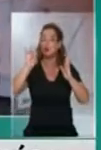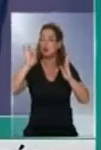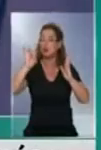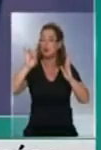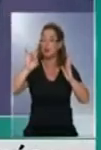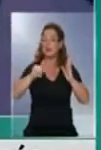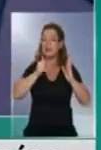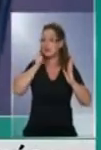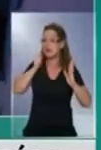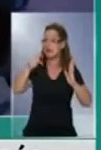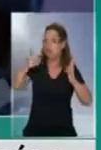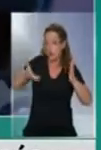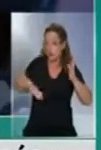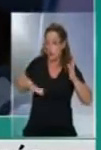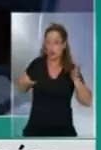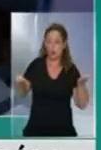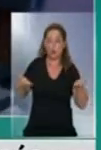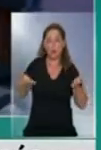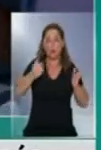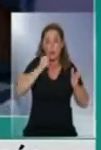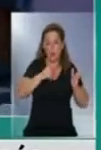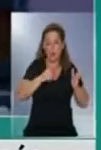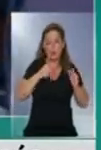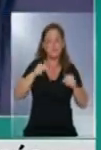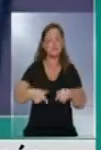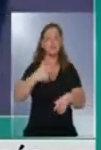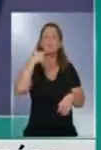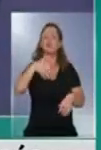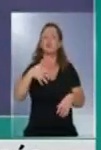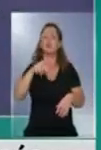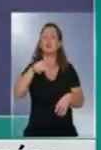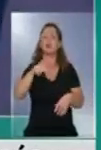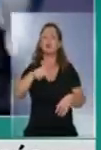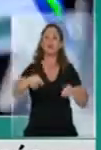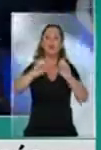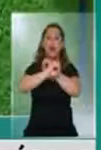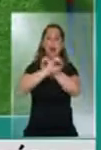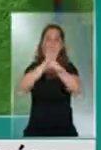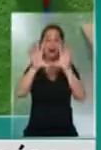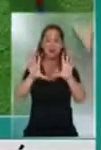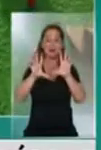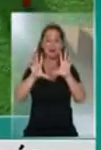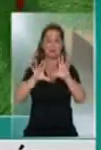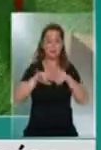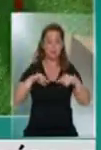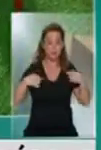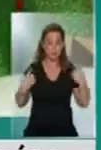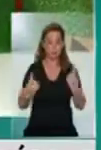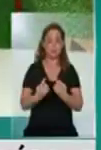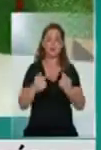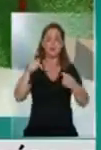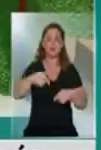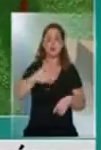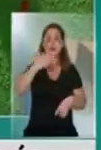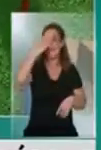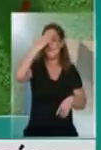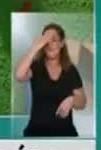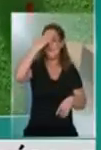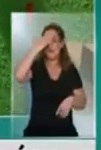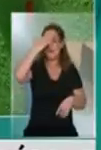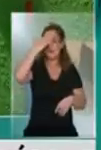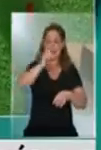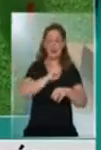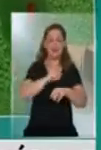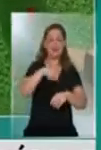mencionó el día de ayer. Me parece que es muy importante hacer hincapié que no estamos tratando con una enfermedad que se comporte en